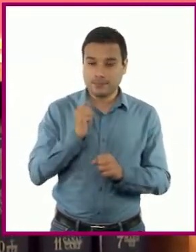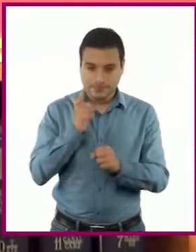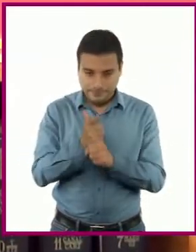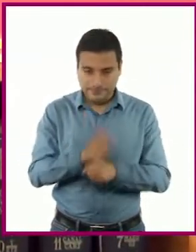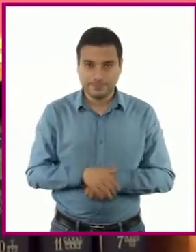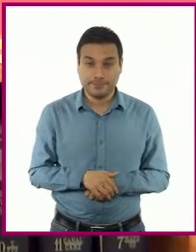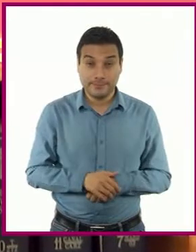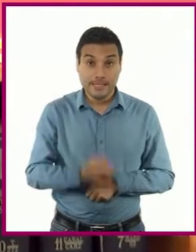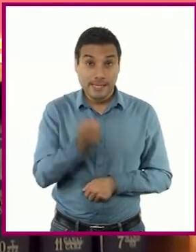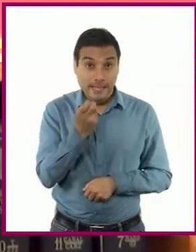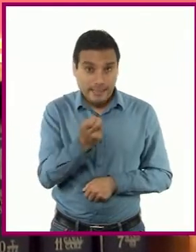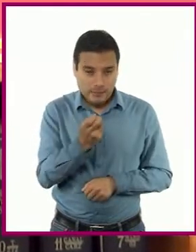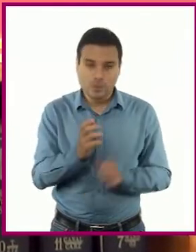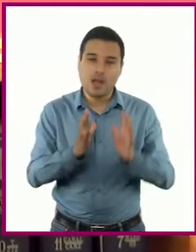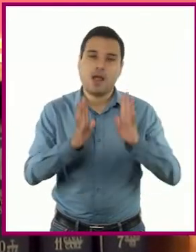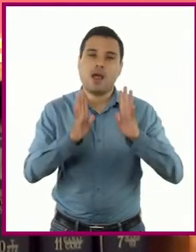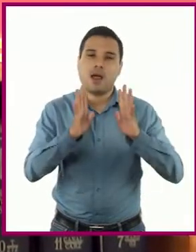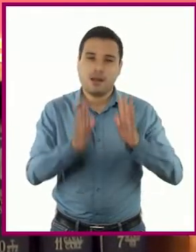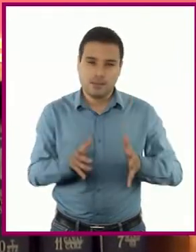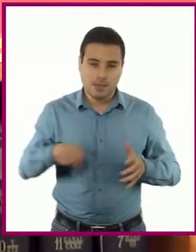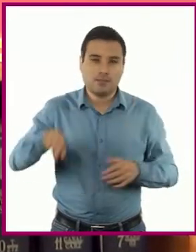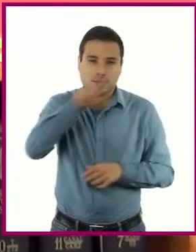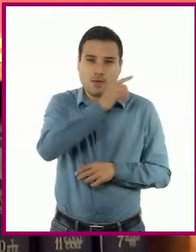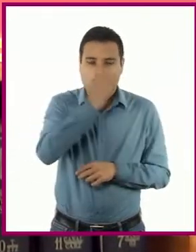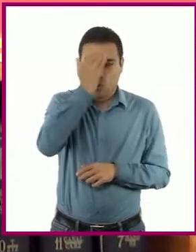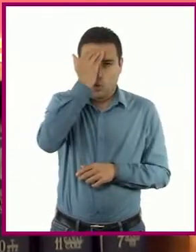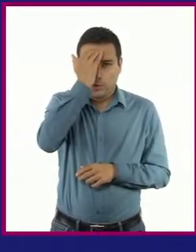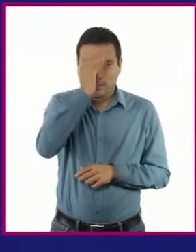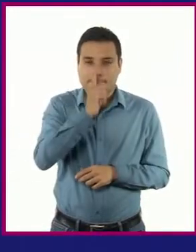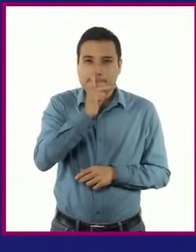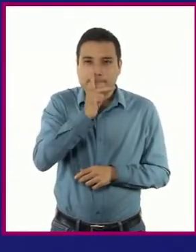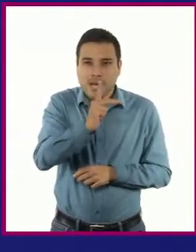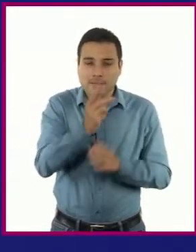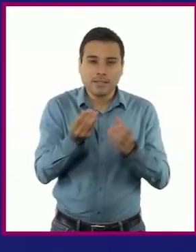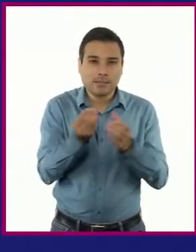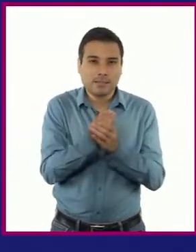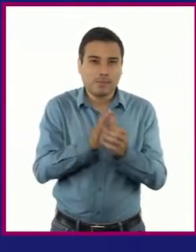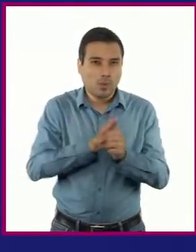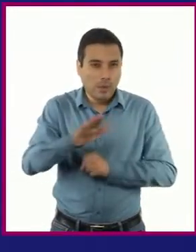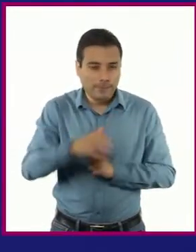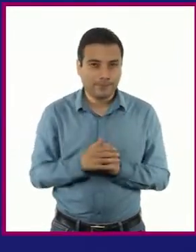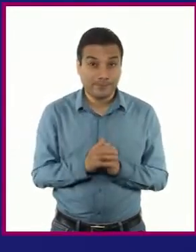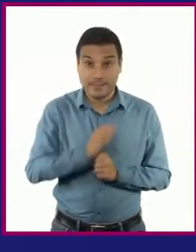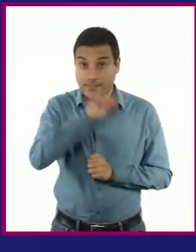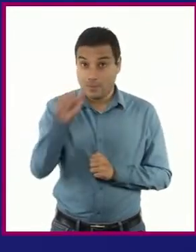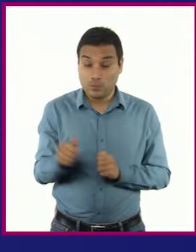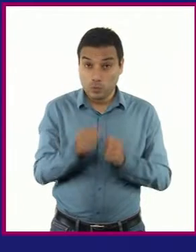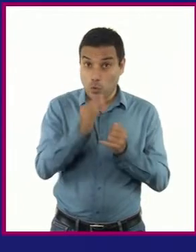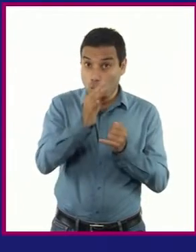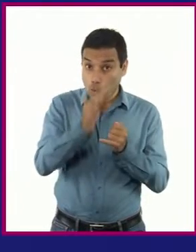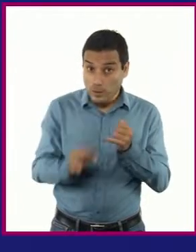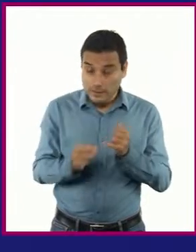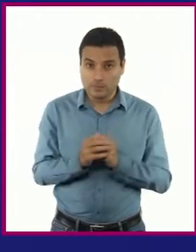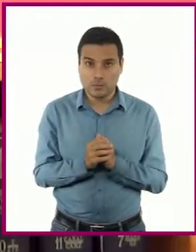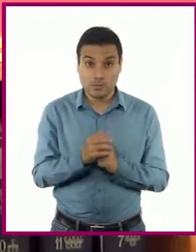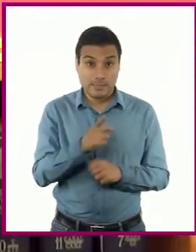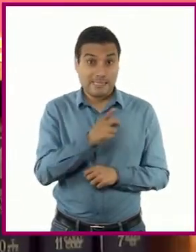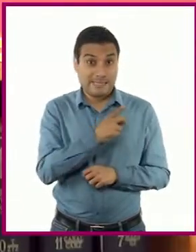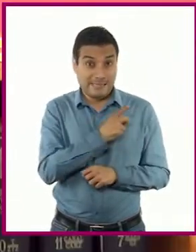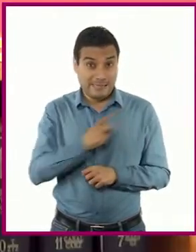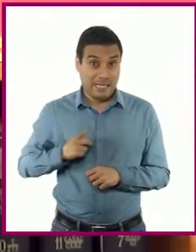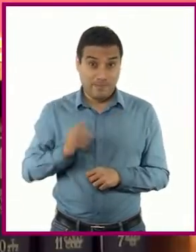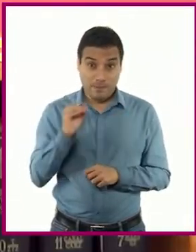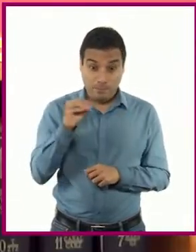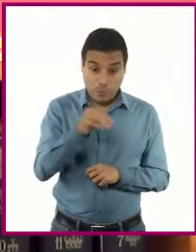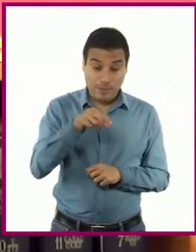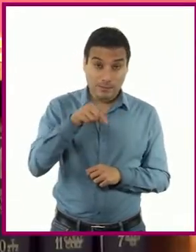esta forma, sabremos qué tipo de palabra es. Y por último, para saber si debemos o no ponerle